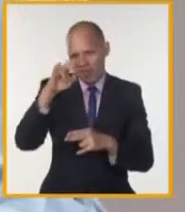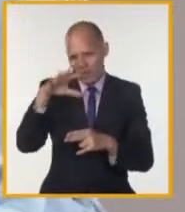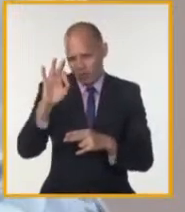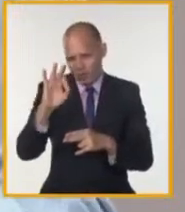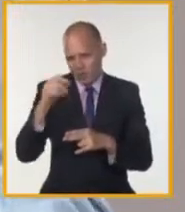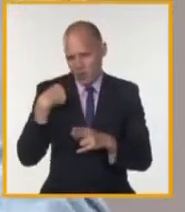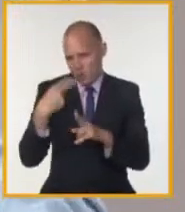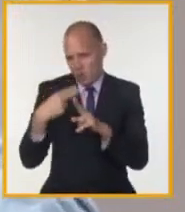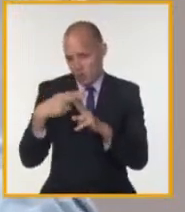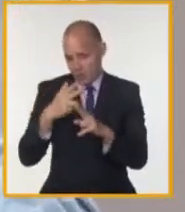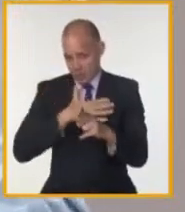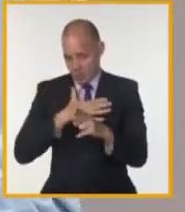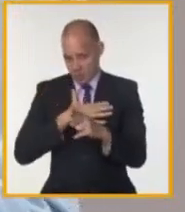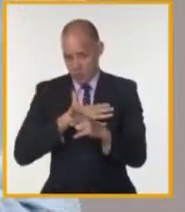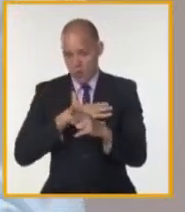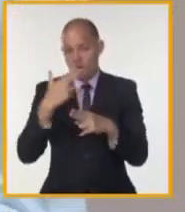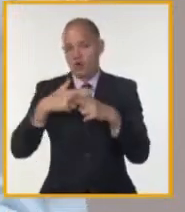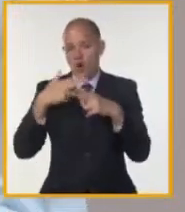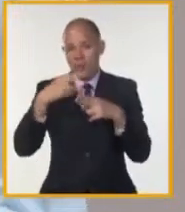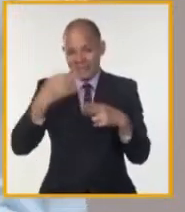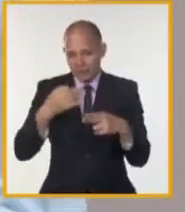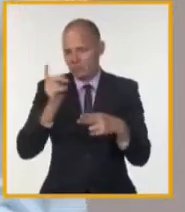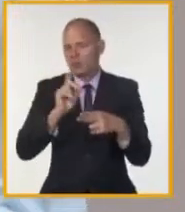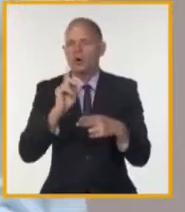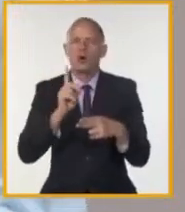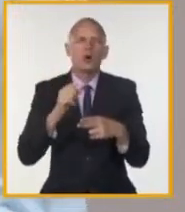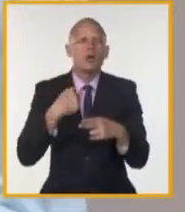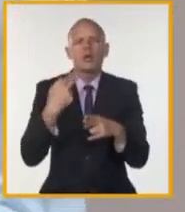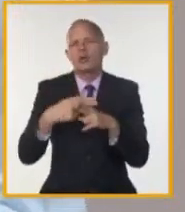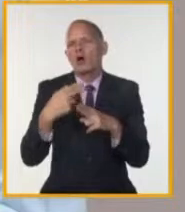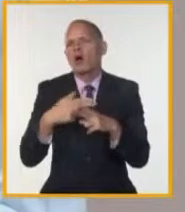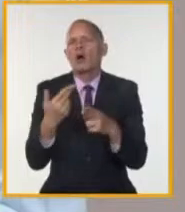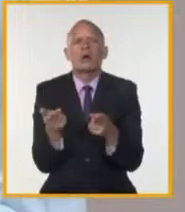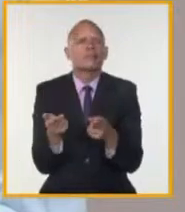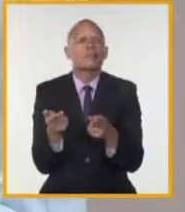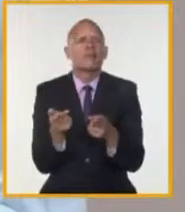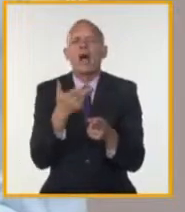que hay que tener en cuenta también a la hora de reducir. Se ha reducido, por supuesto,